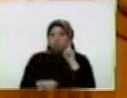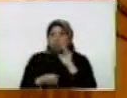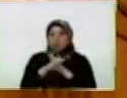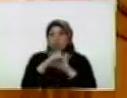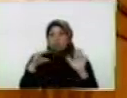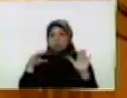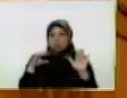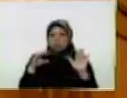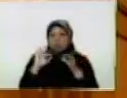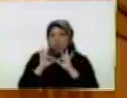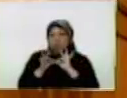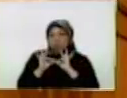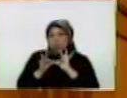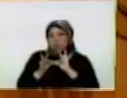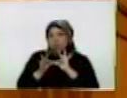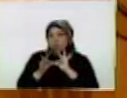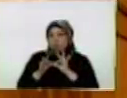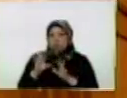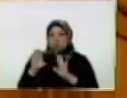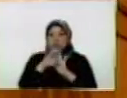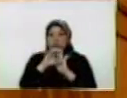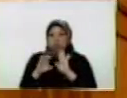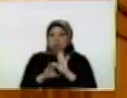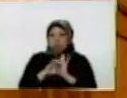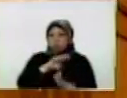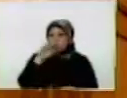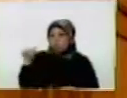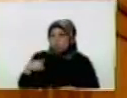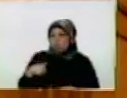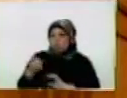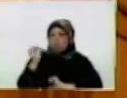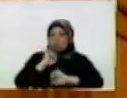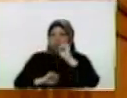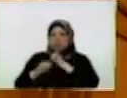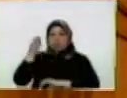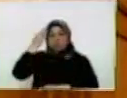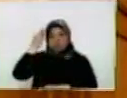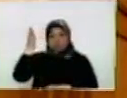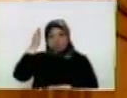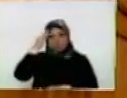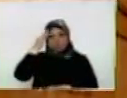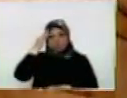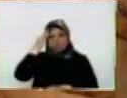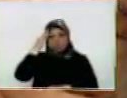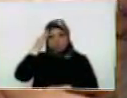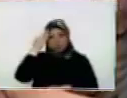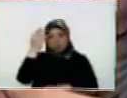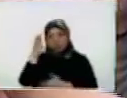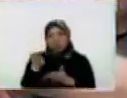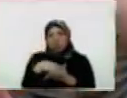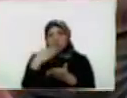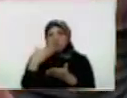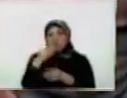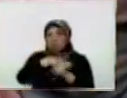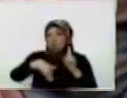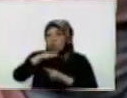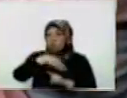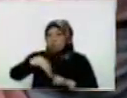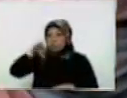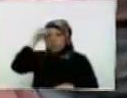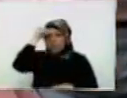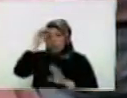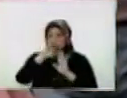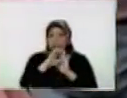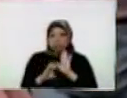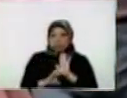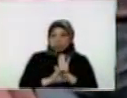conviene interpretar como les gusta. La Constitución, y nosotros que somos defensores de ella, se hizo para que la leyéramos en contexto, ¿no? No sé qué van a hacer